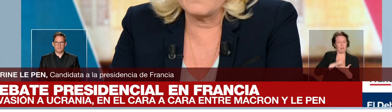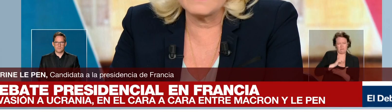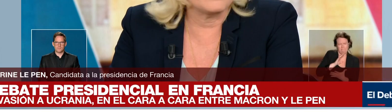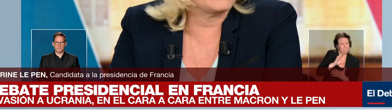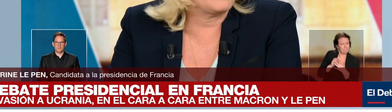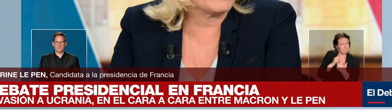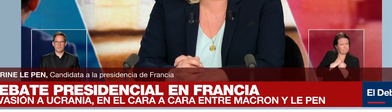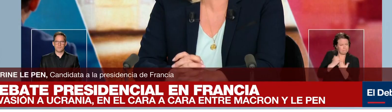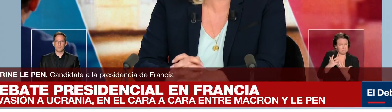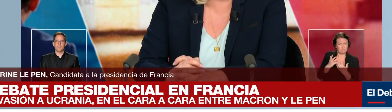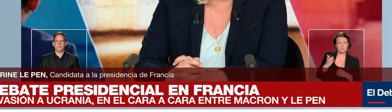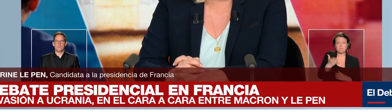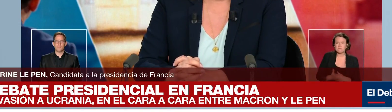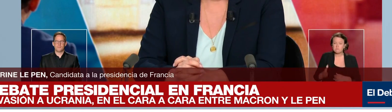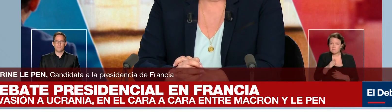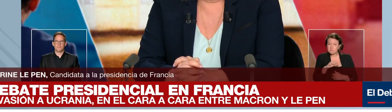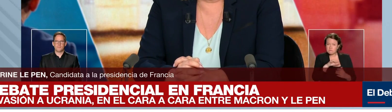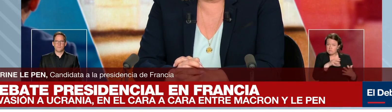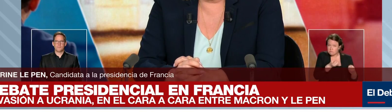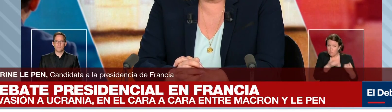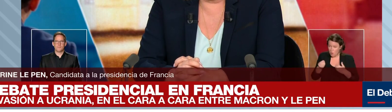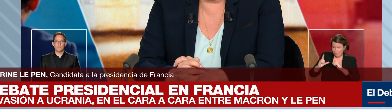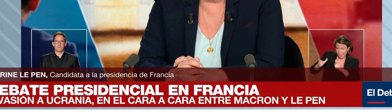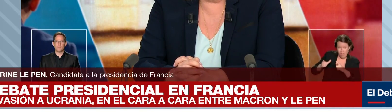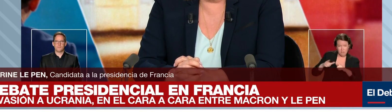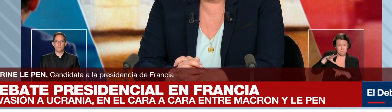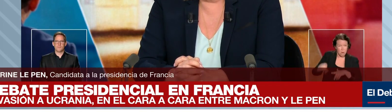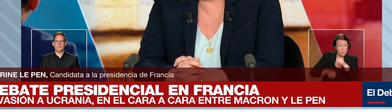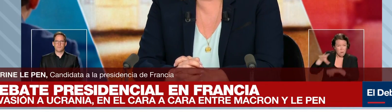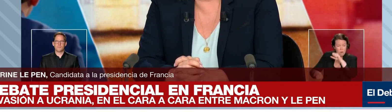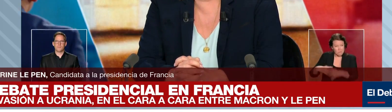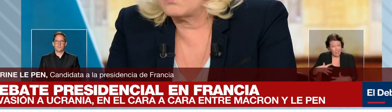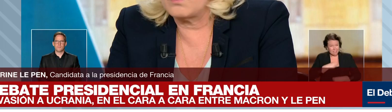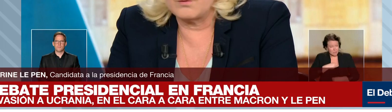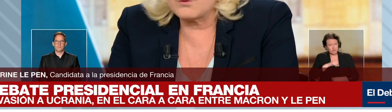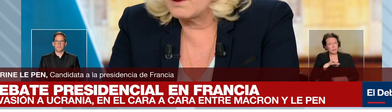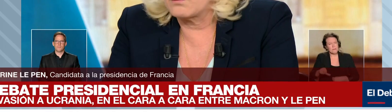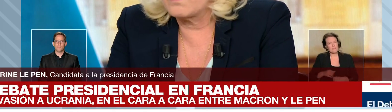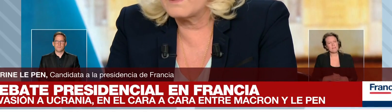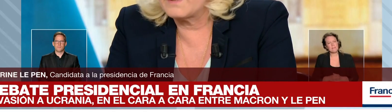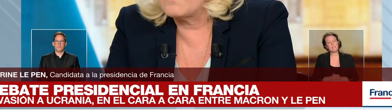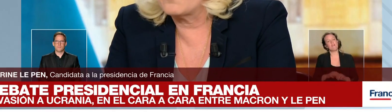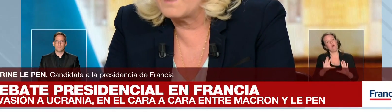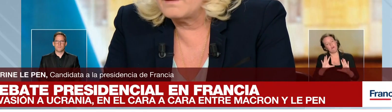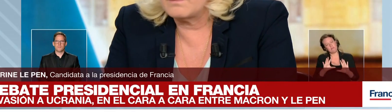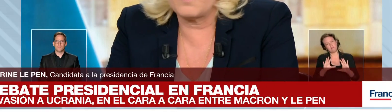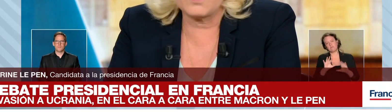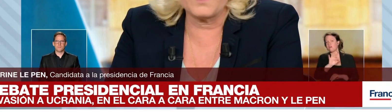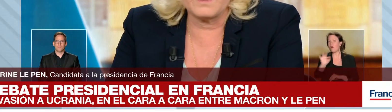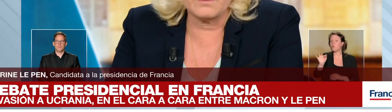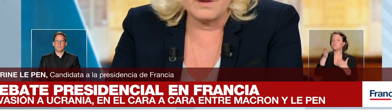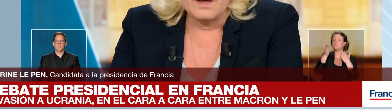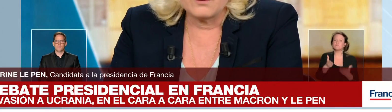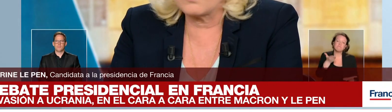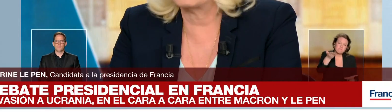Considero que la agresión de que fue víctima Ucrania no es admisible. Confieso que los esfuerzos,